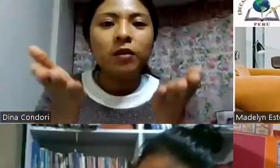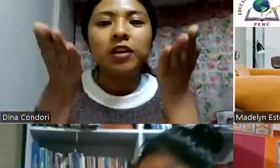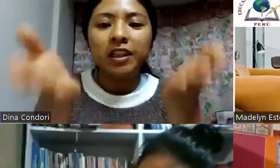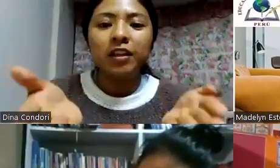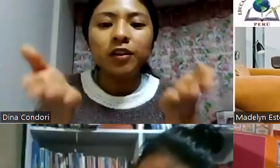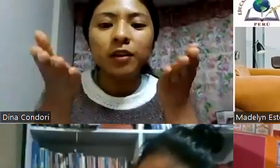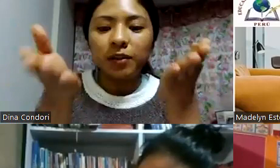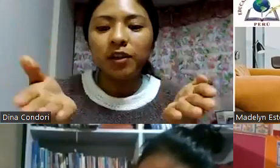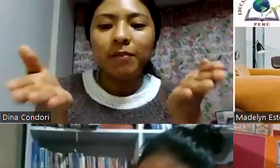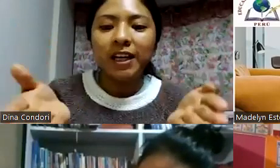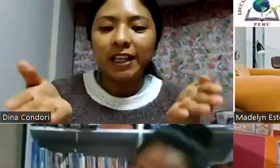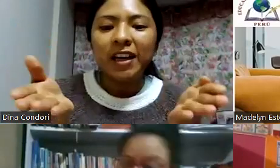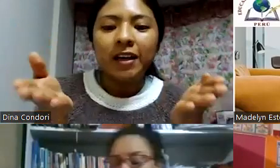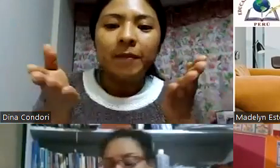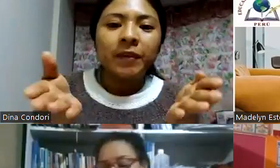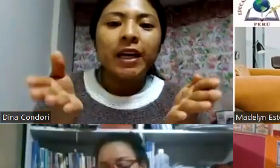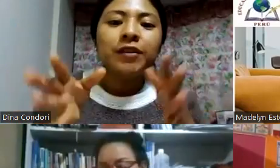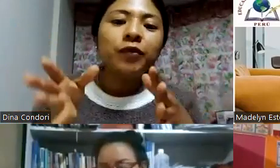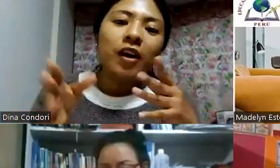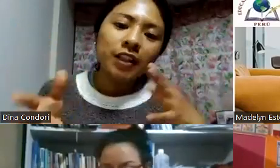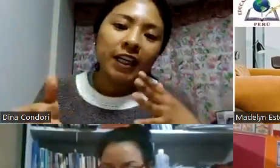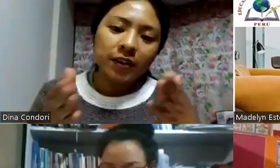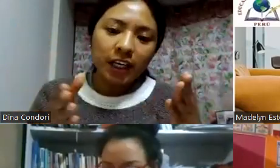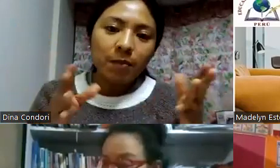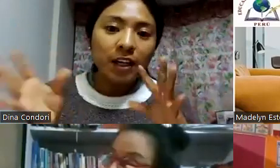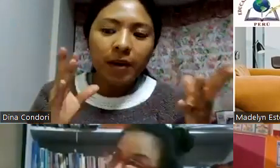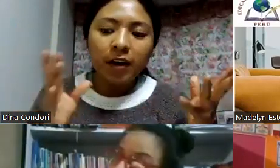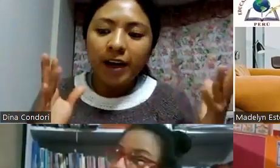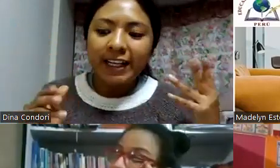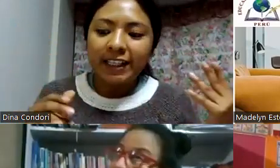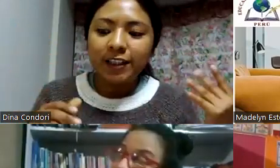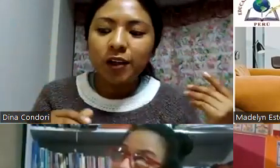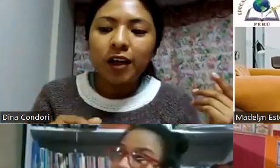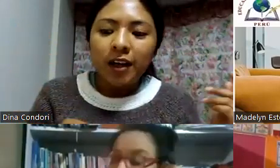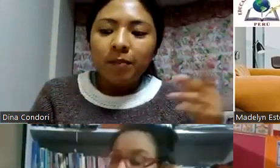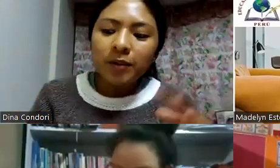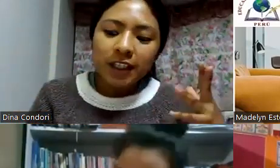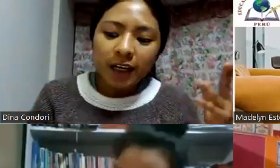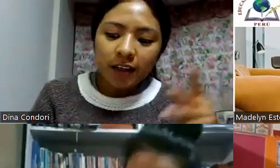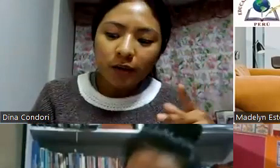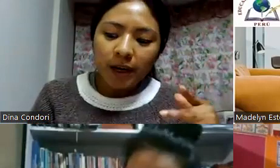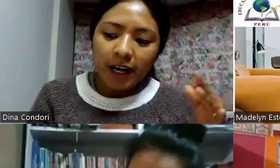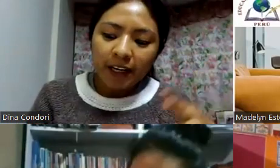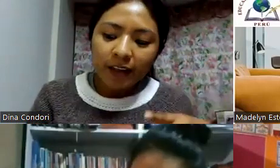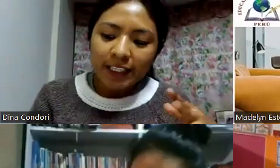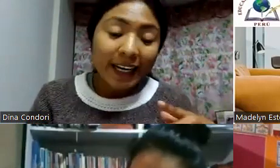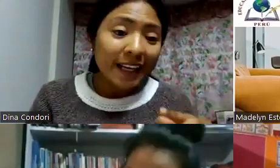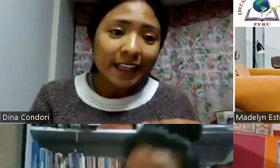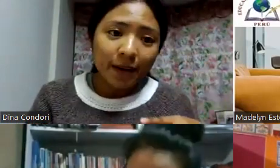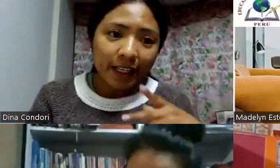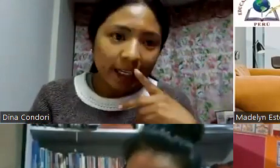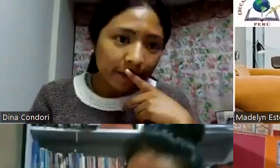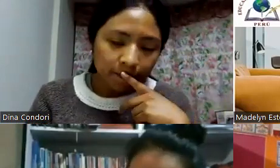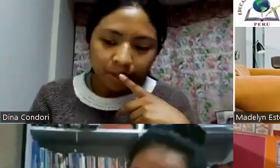pantalla como dirigiéndose personalmente. Esos fueron los gestos que me llamaron más la atención. Pero, misita, disculpe, hablando acerca